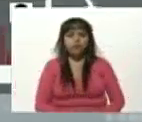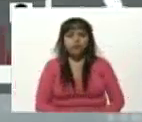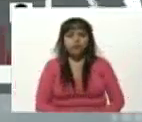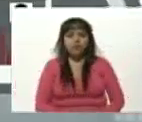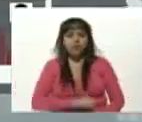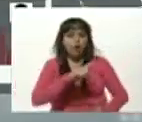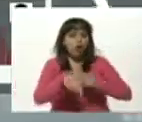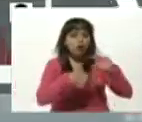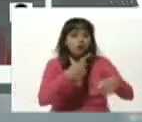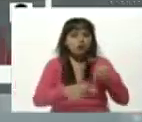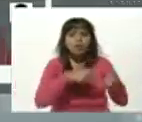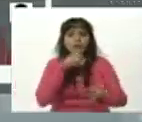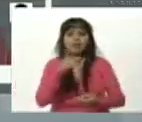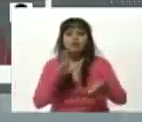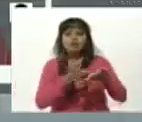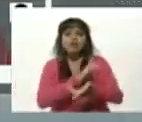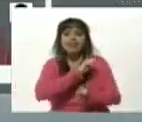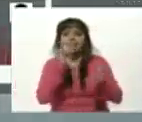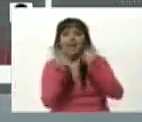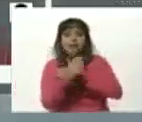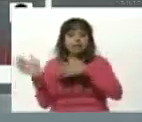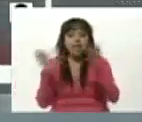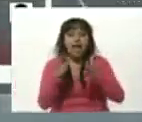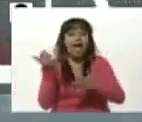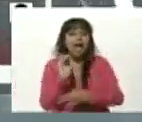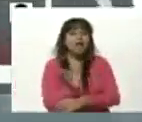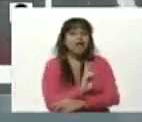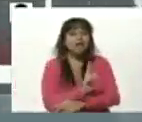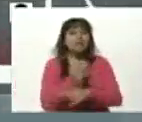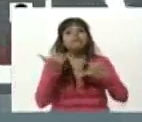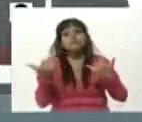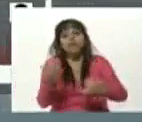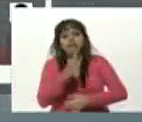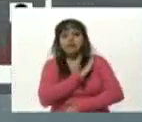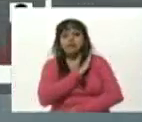efectos nocivos del cambio climático se han acelerado y ya llegaron.